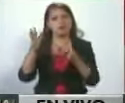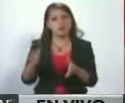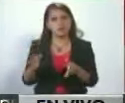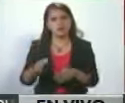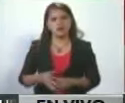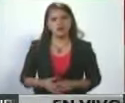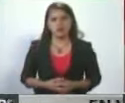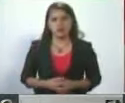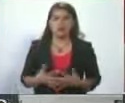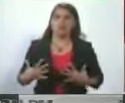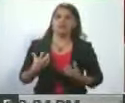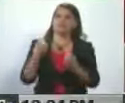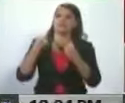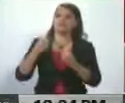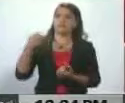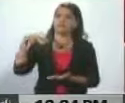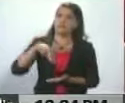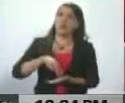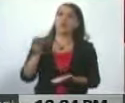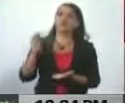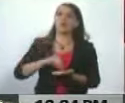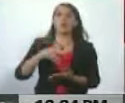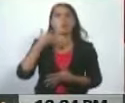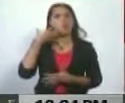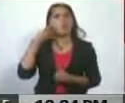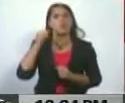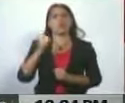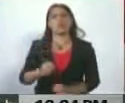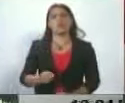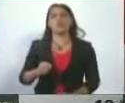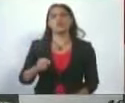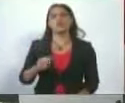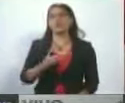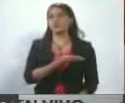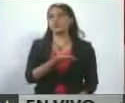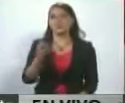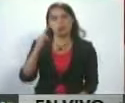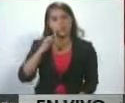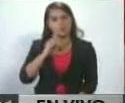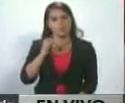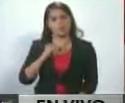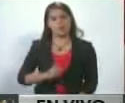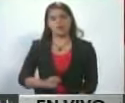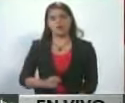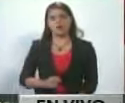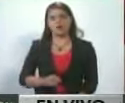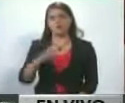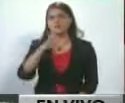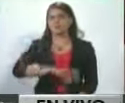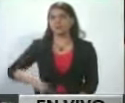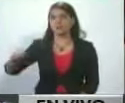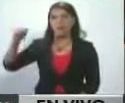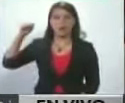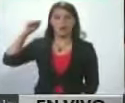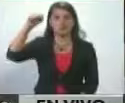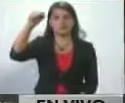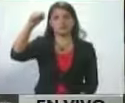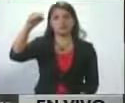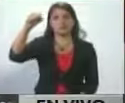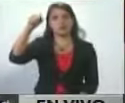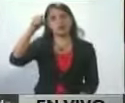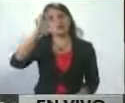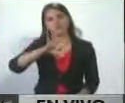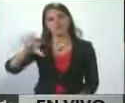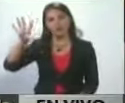a levantar de nuevo con orgullo las banderas bolivarianas, las banderas socialistas, las banderas de la